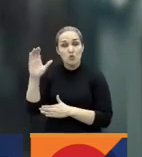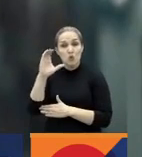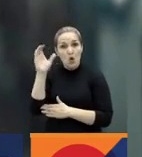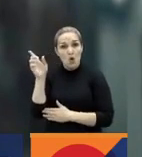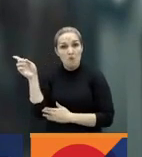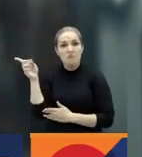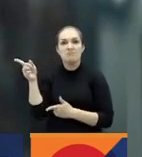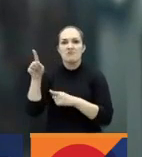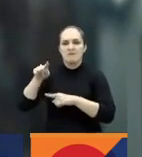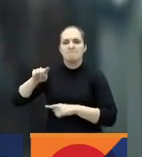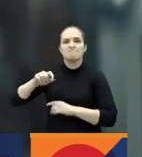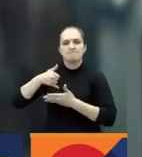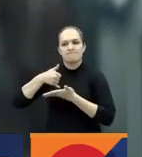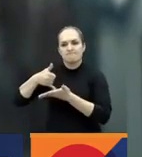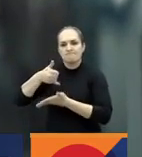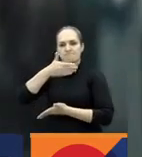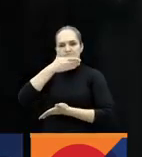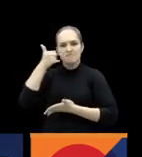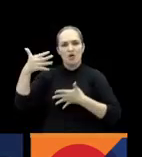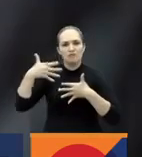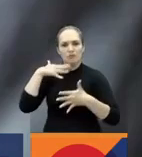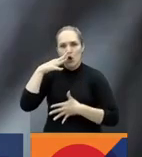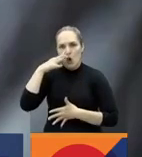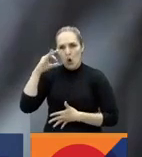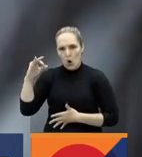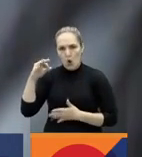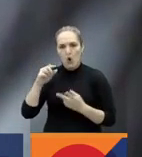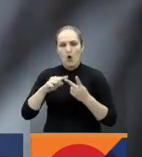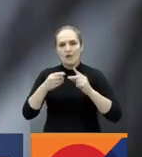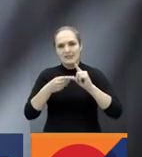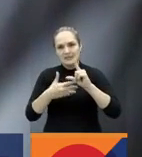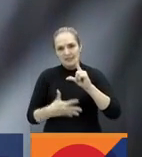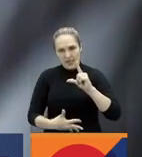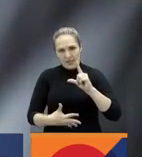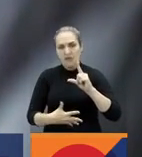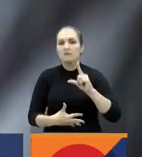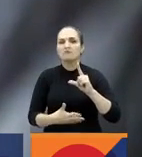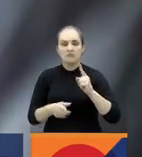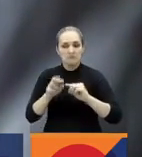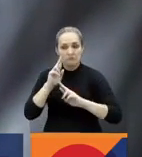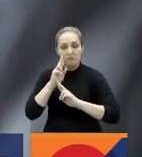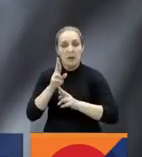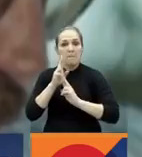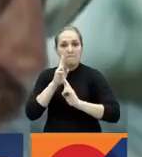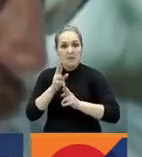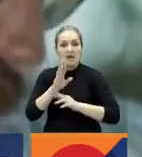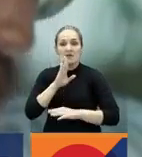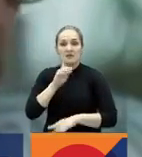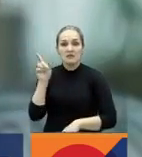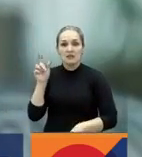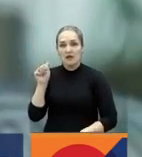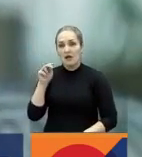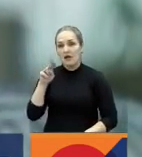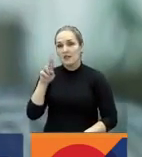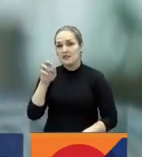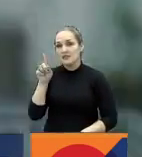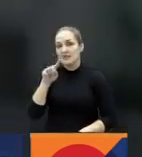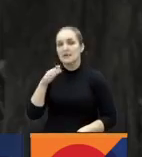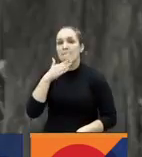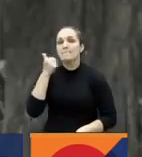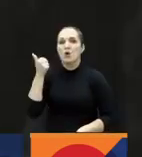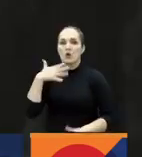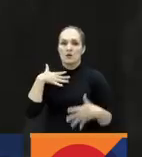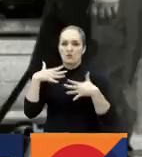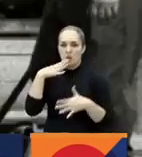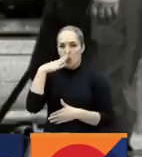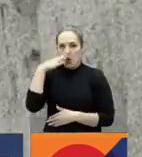premiada en Mejor Interpretación Masculina en Miniserie o Teleserie, reconocimiento que se llevó el actor Andrés Parra, Mejor Interpretación Masculina